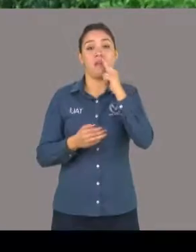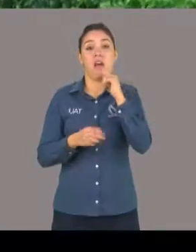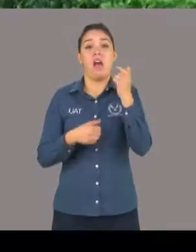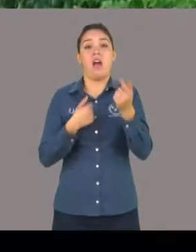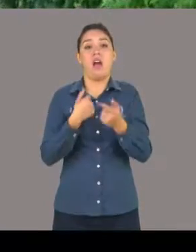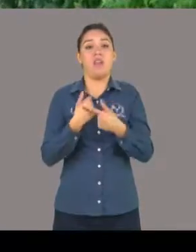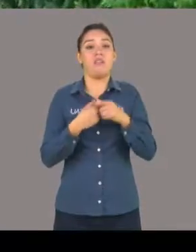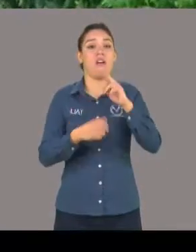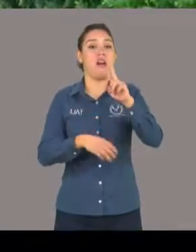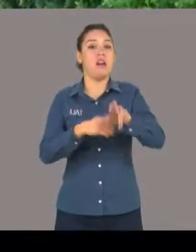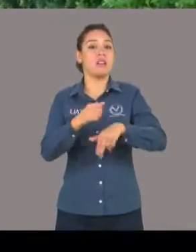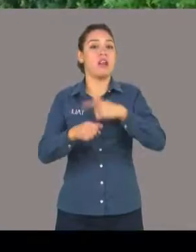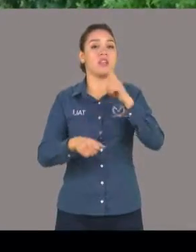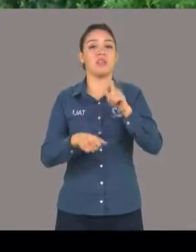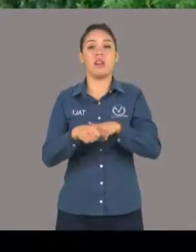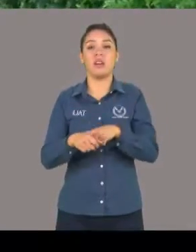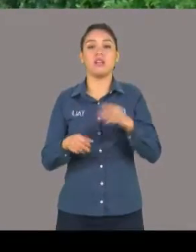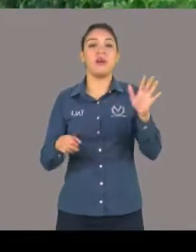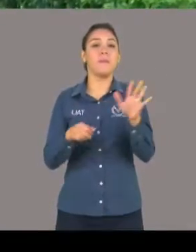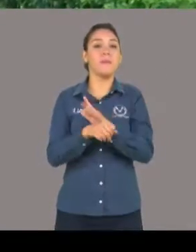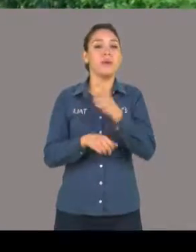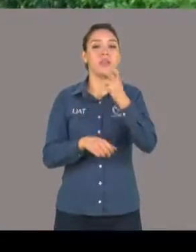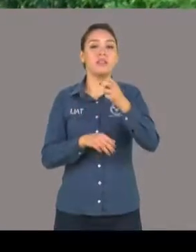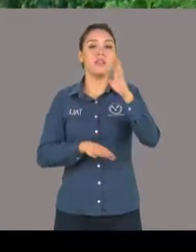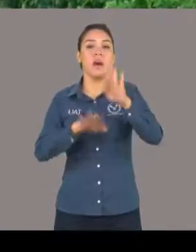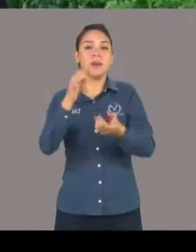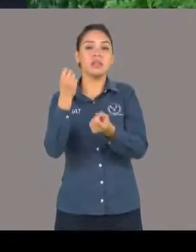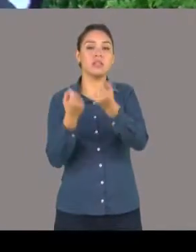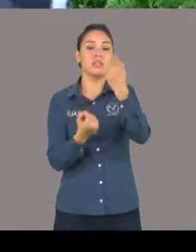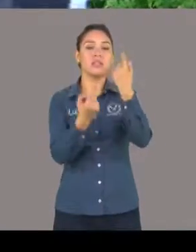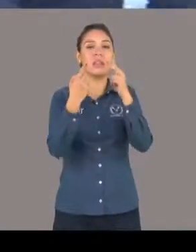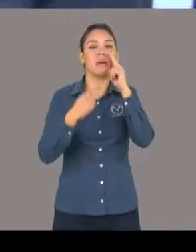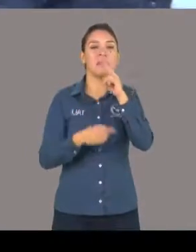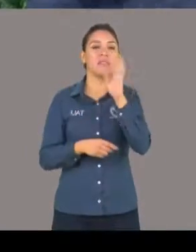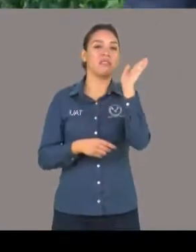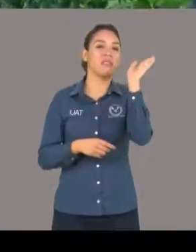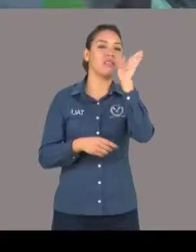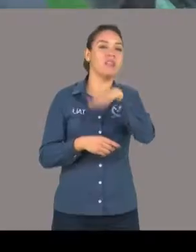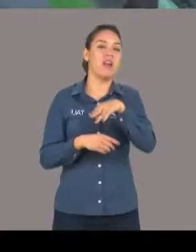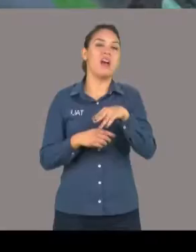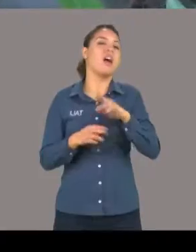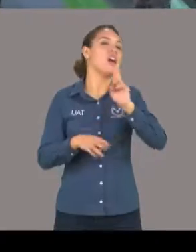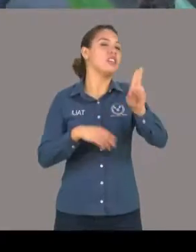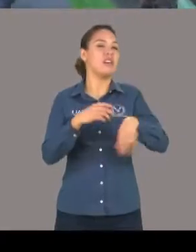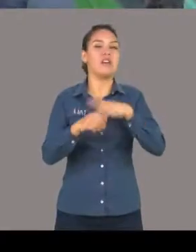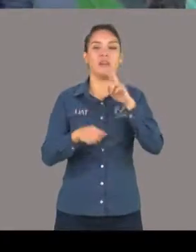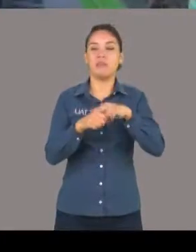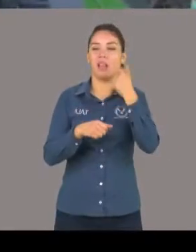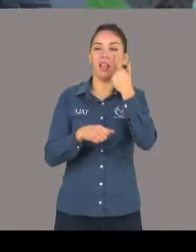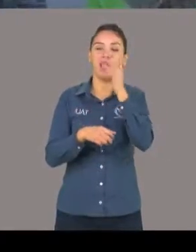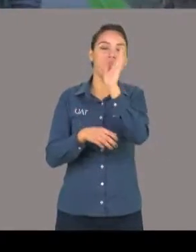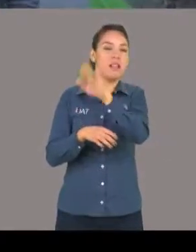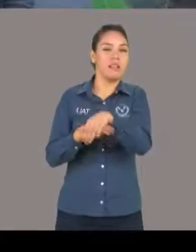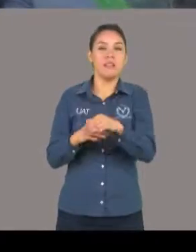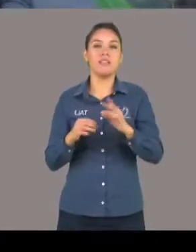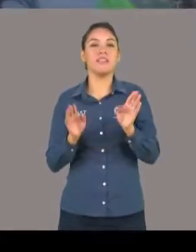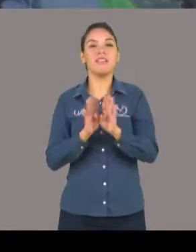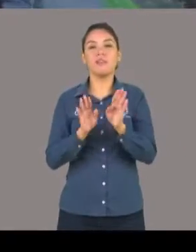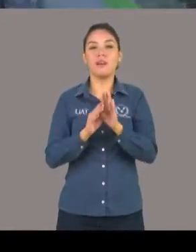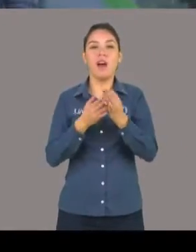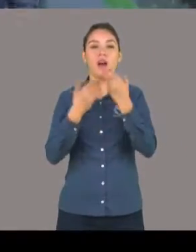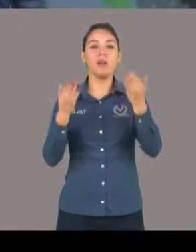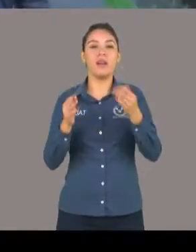naturalizado. Por lo tanto, se consideran como normales y por ello se dificulta su identificación en la vida